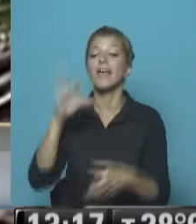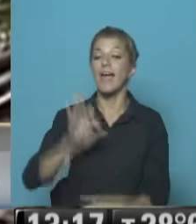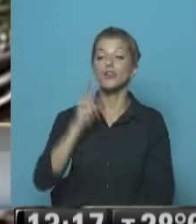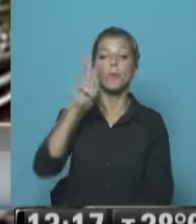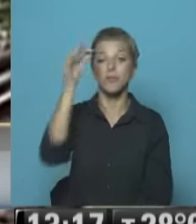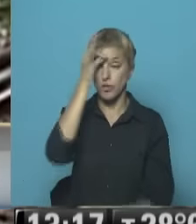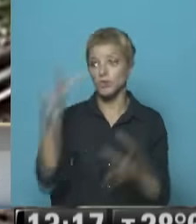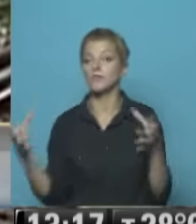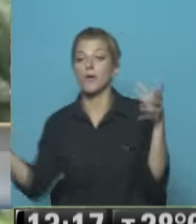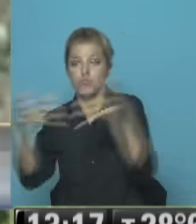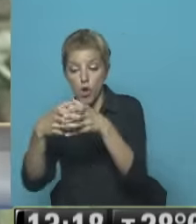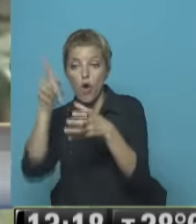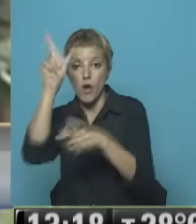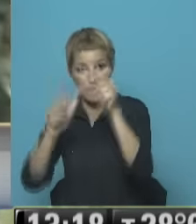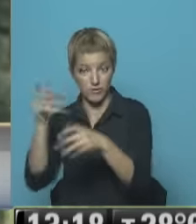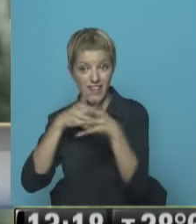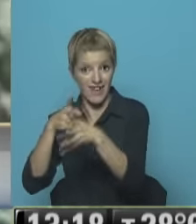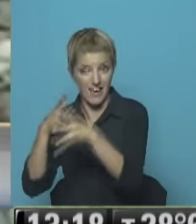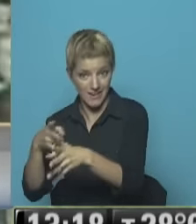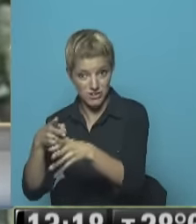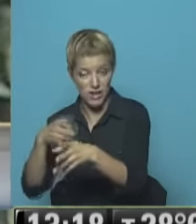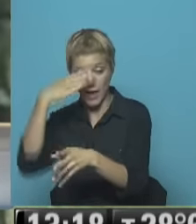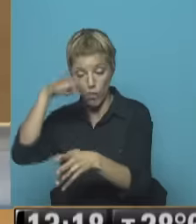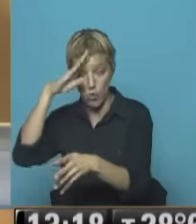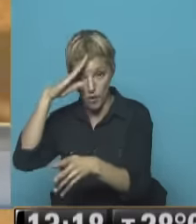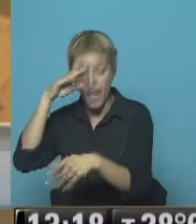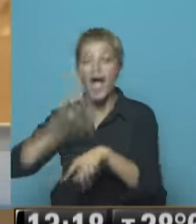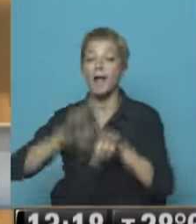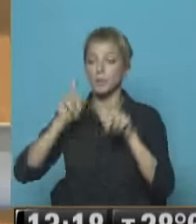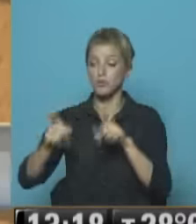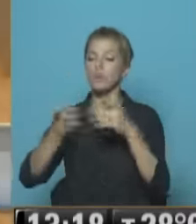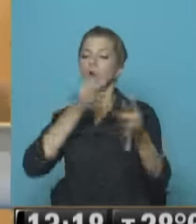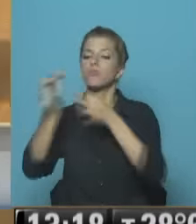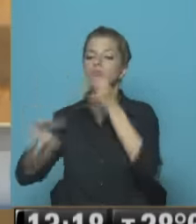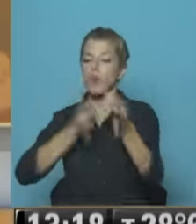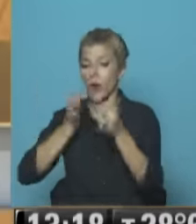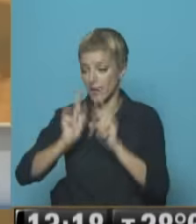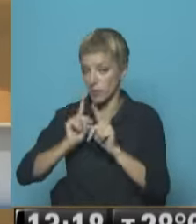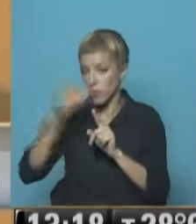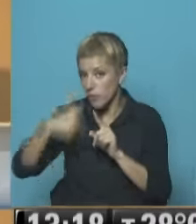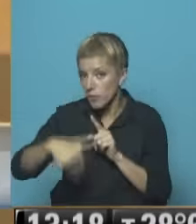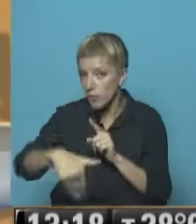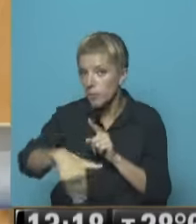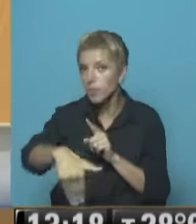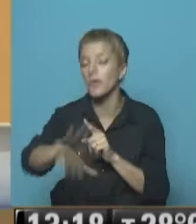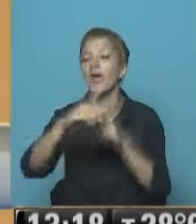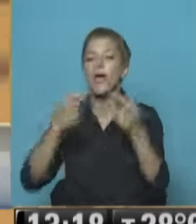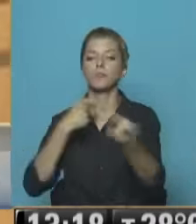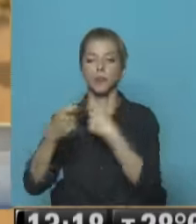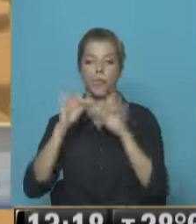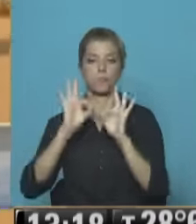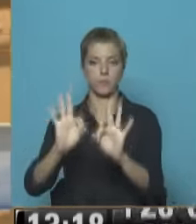se reunió con los guerrilleros en Cuba durante la fase exploratoria de los diálogos que luego permitieron formalizar la